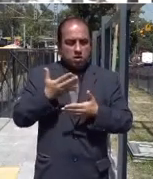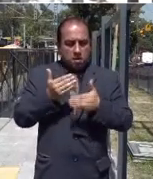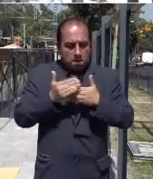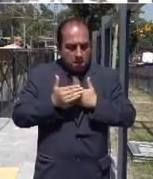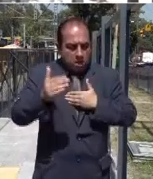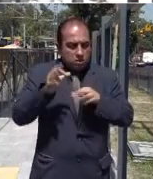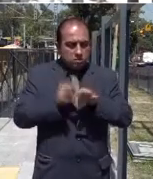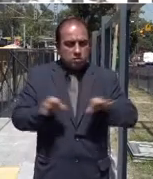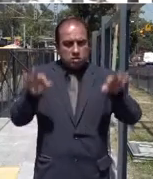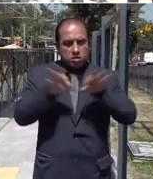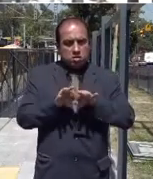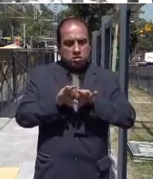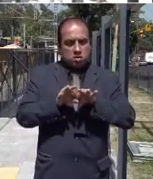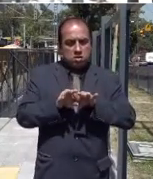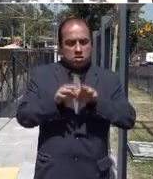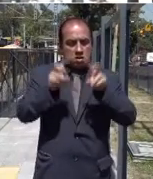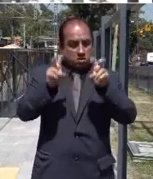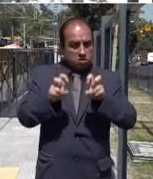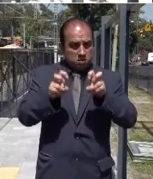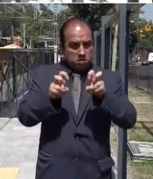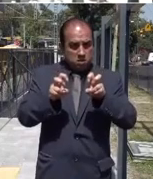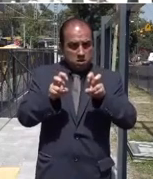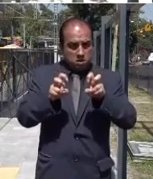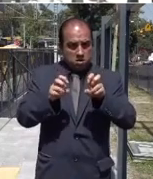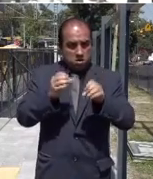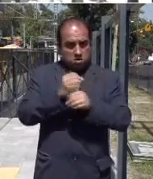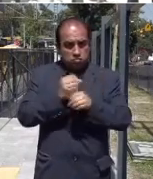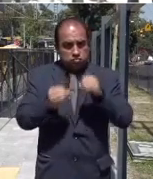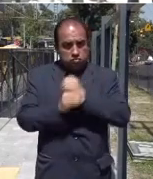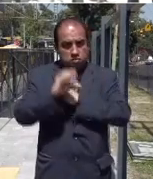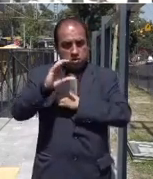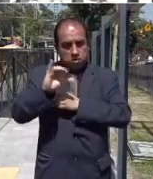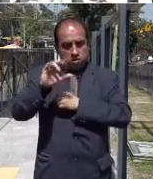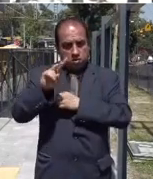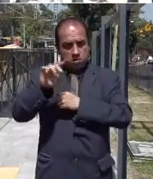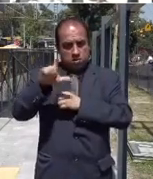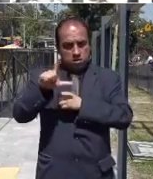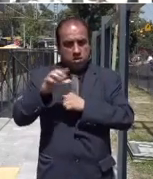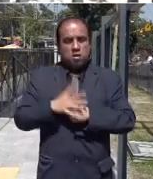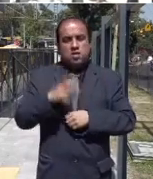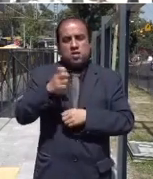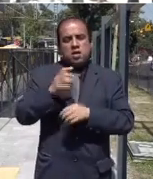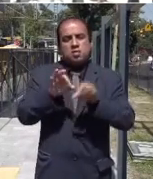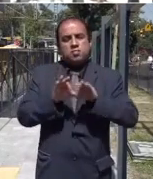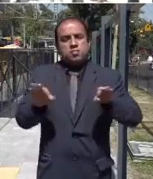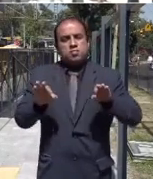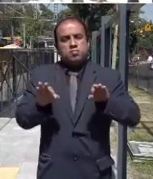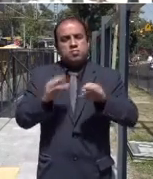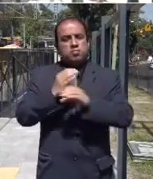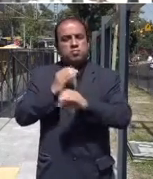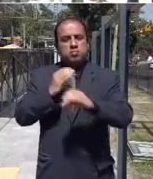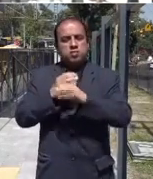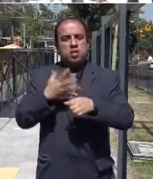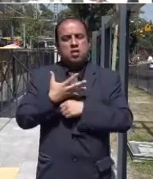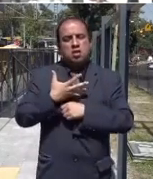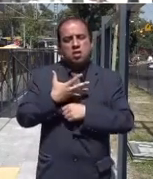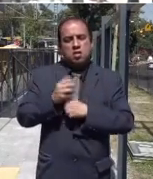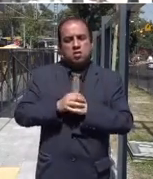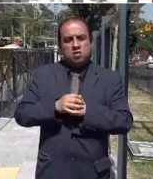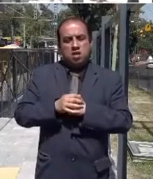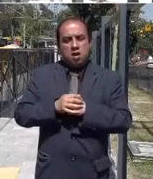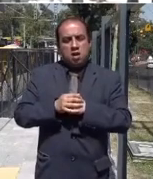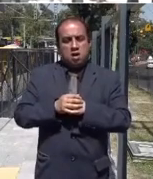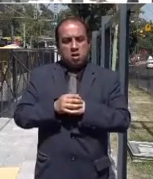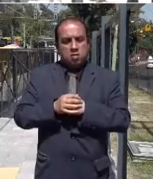en términos de obra civil son los del cablebús. La obra civil, hay que recordar, tiene dos componentes, la obra civil,